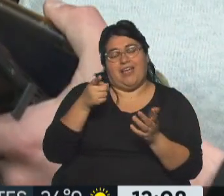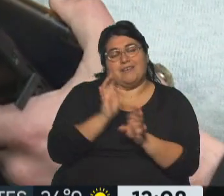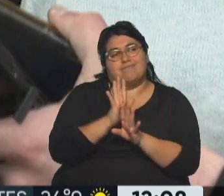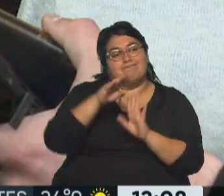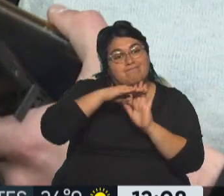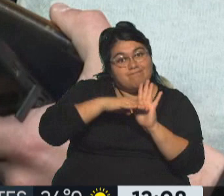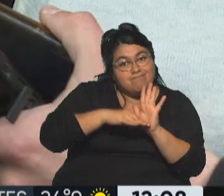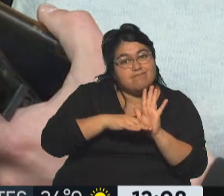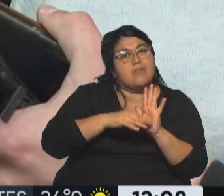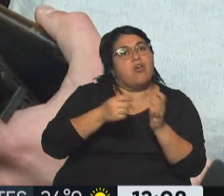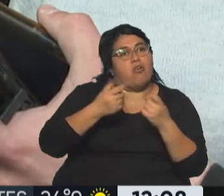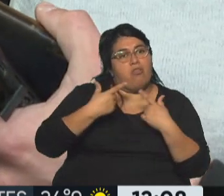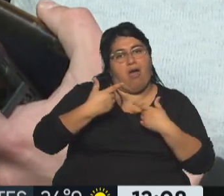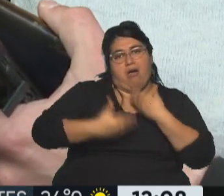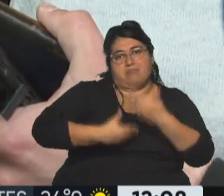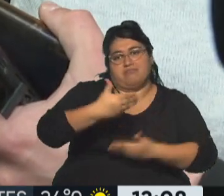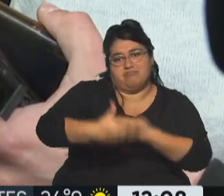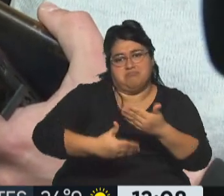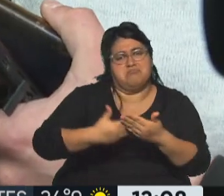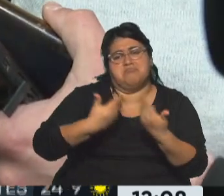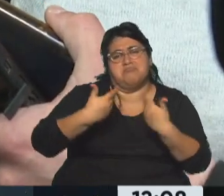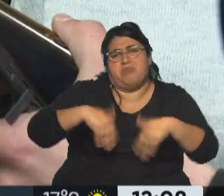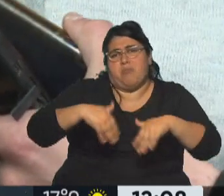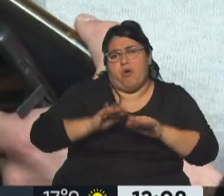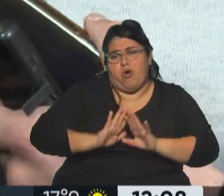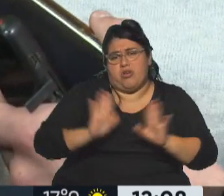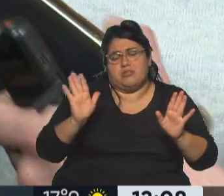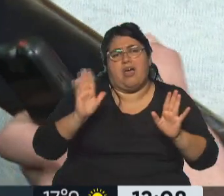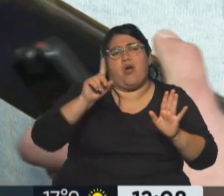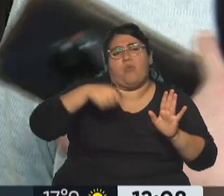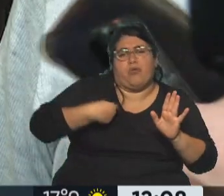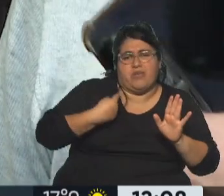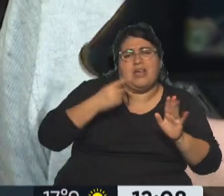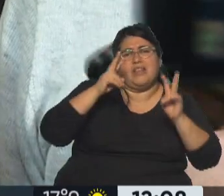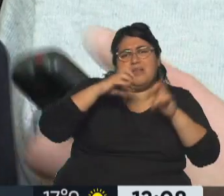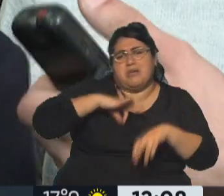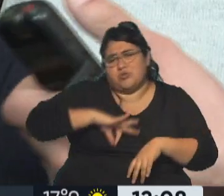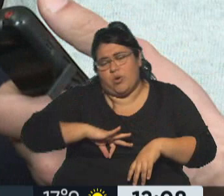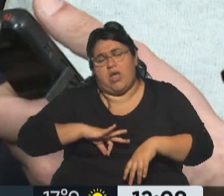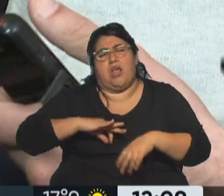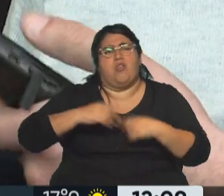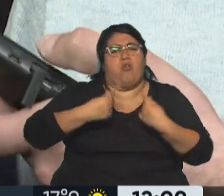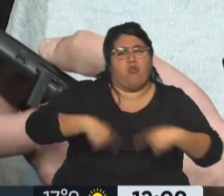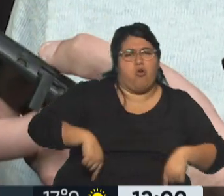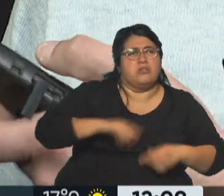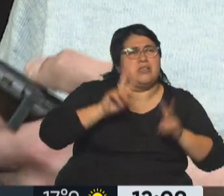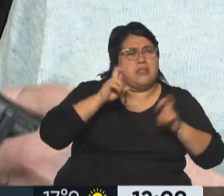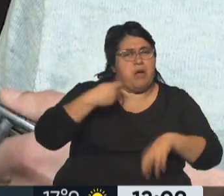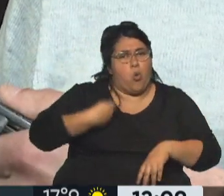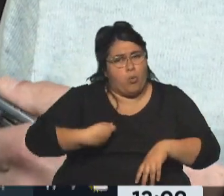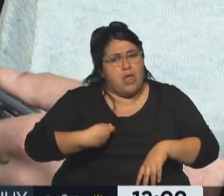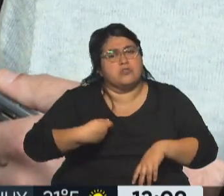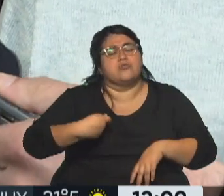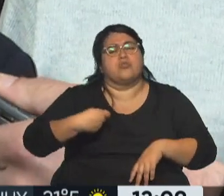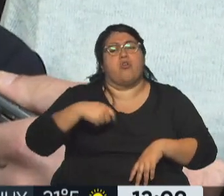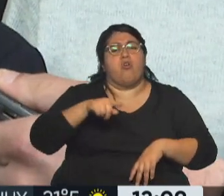además de los que pueda pueda generar en materia salarial en materia de jubilaciones en